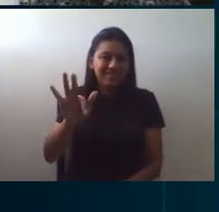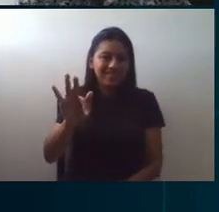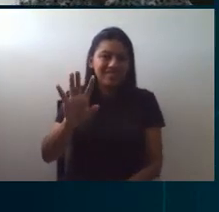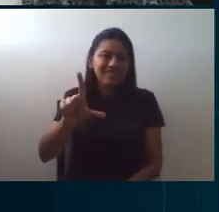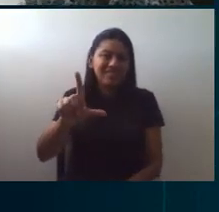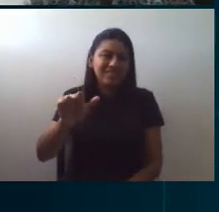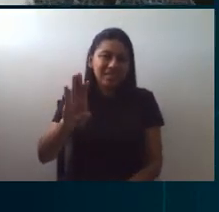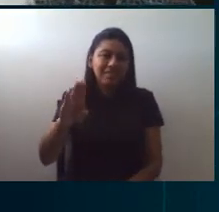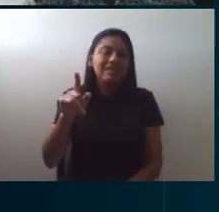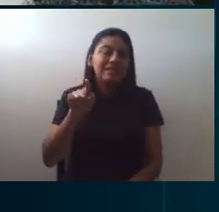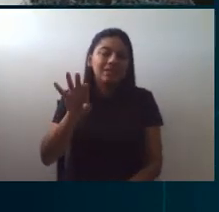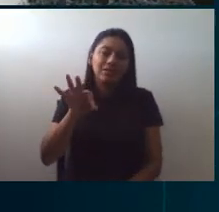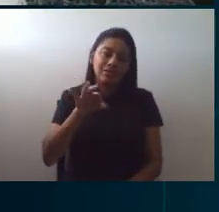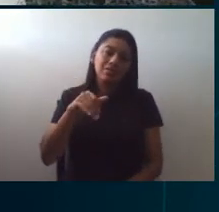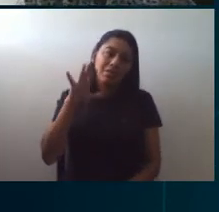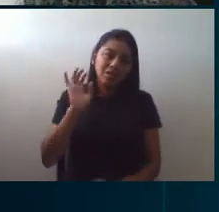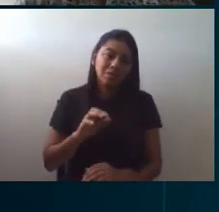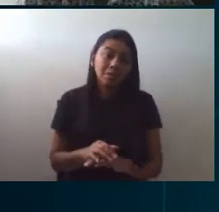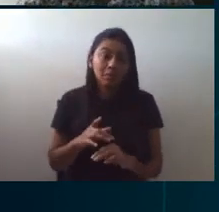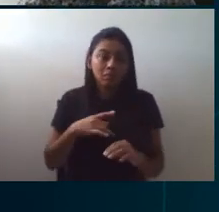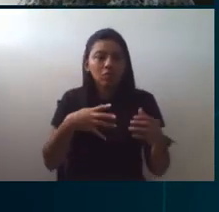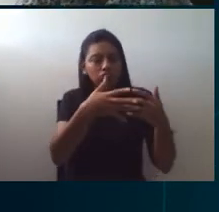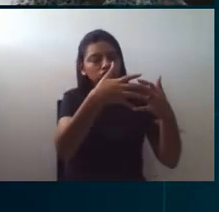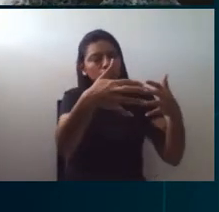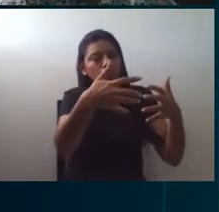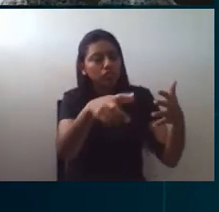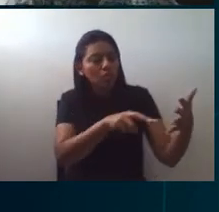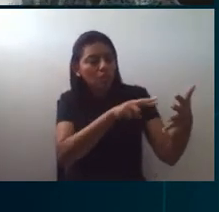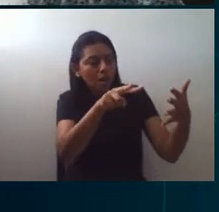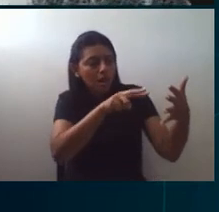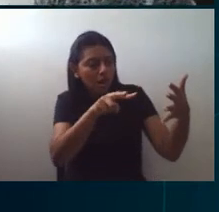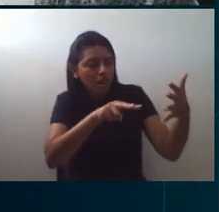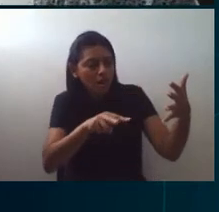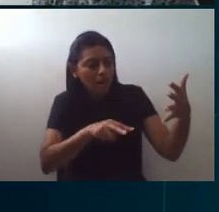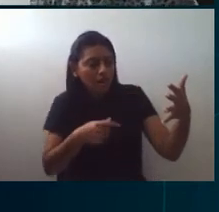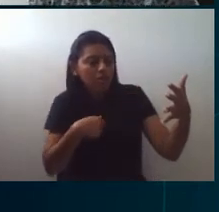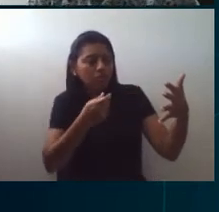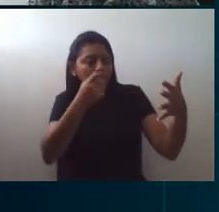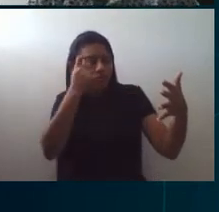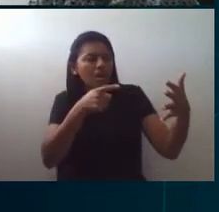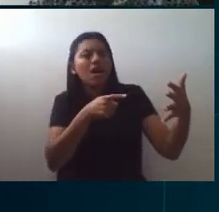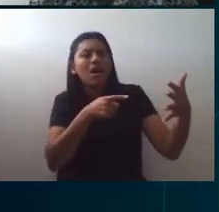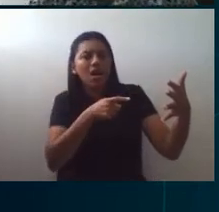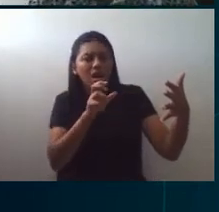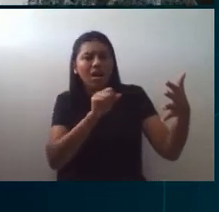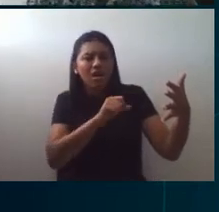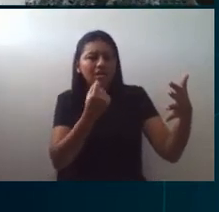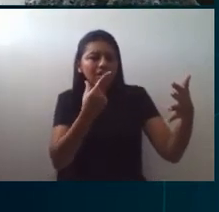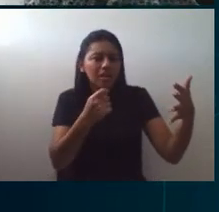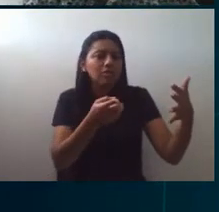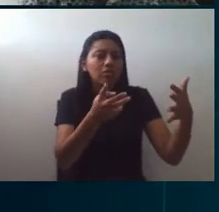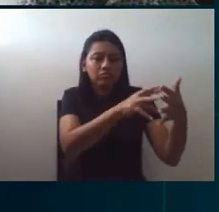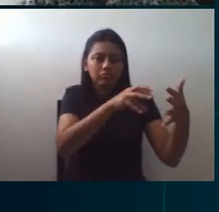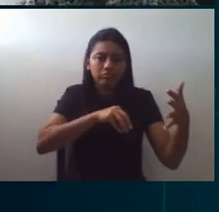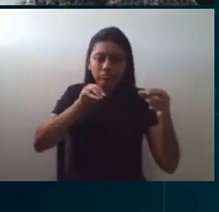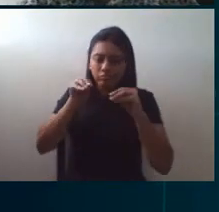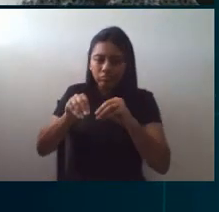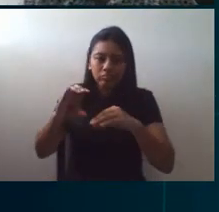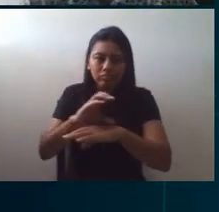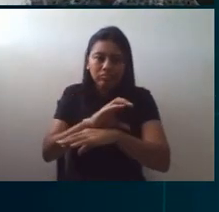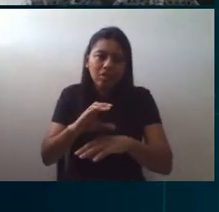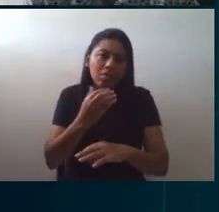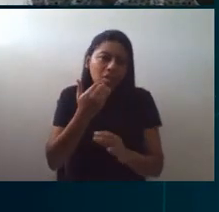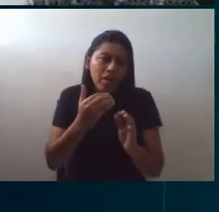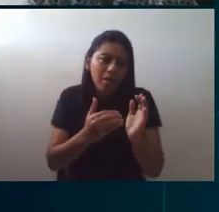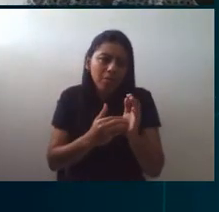de los textos cosas muy particulares en los análisis posteriores. Les pongo un ejemplo de Warren Bakes. Si yo, por ejemplo, tengo un vector que tiene la